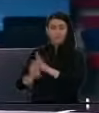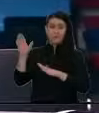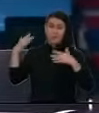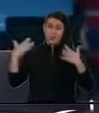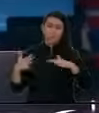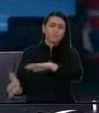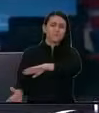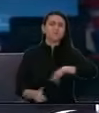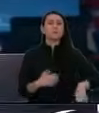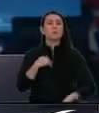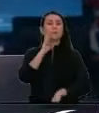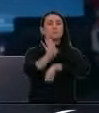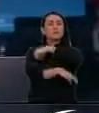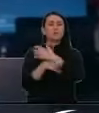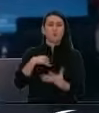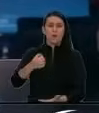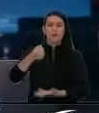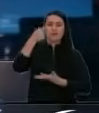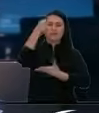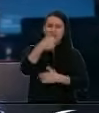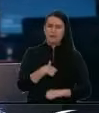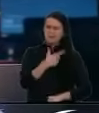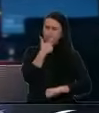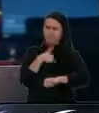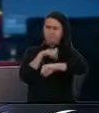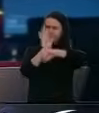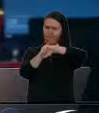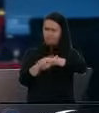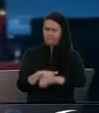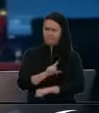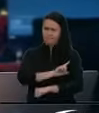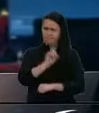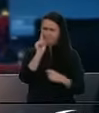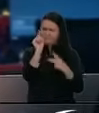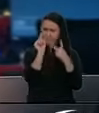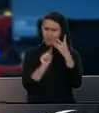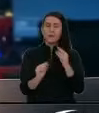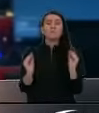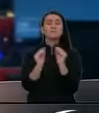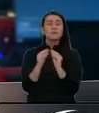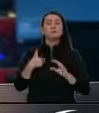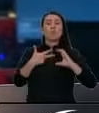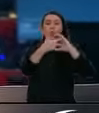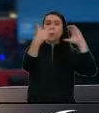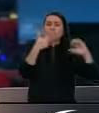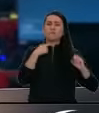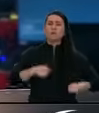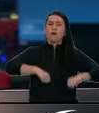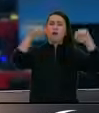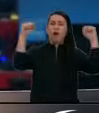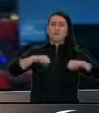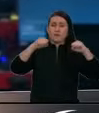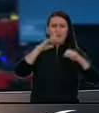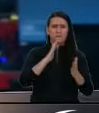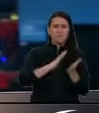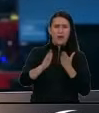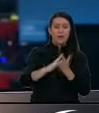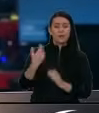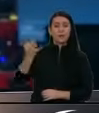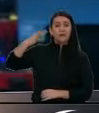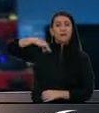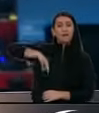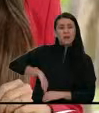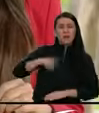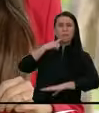El ministro de Hacienda, Ricardo Bonilla, hizo varias claridades y advertencias tras la decisión de la Corte que dejó sin efectos la deducción de regalías